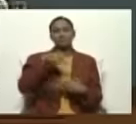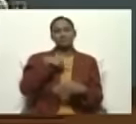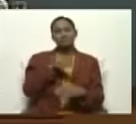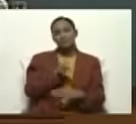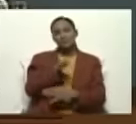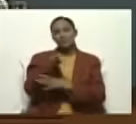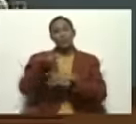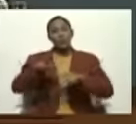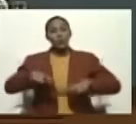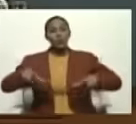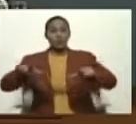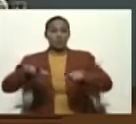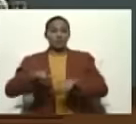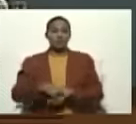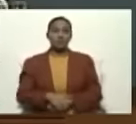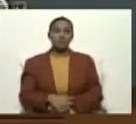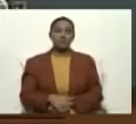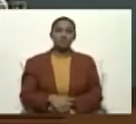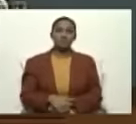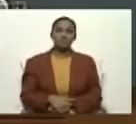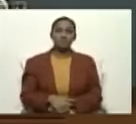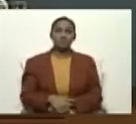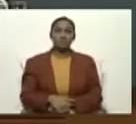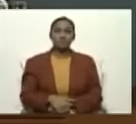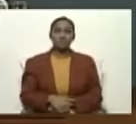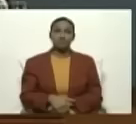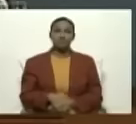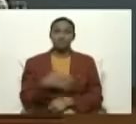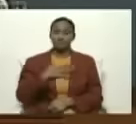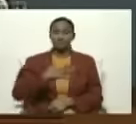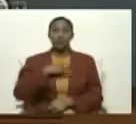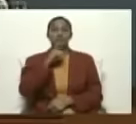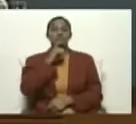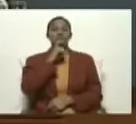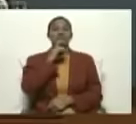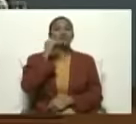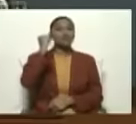bueno, tuve que dejar la idea.